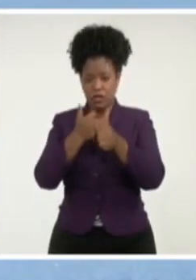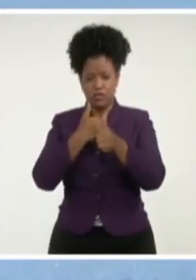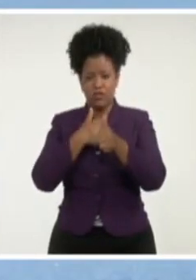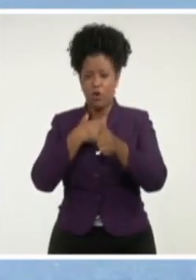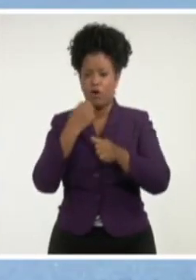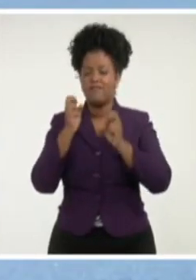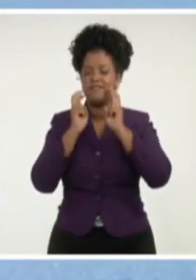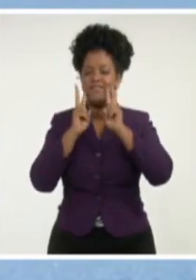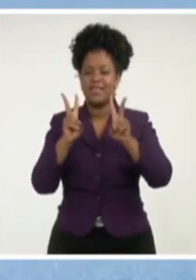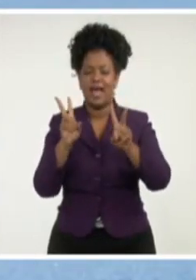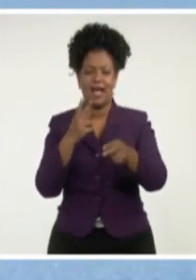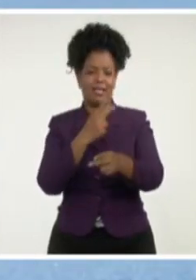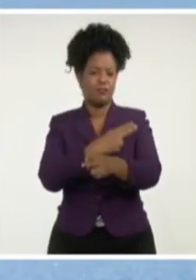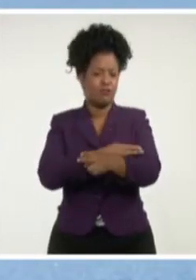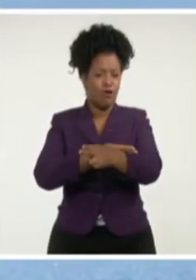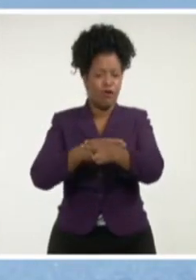vida.